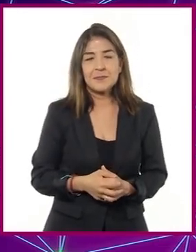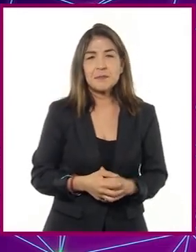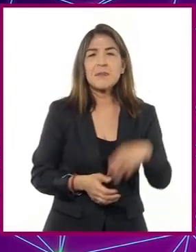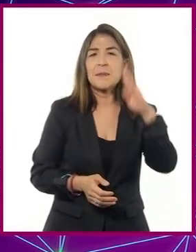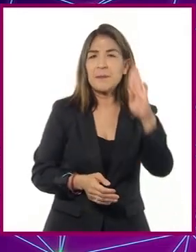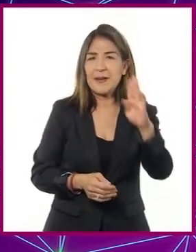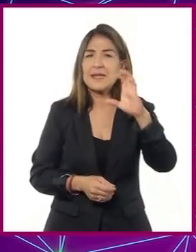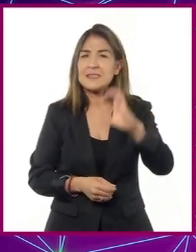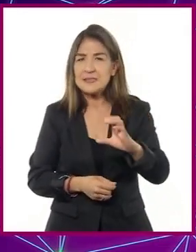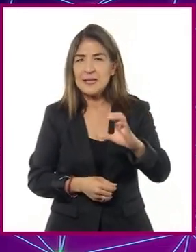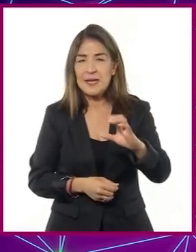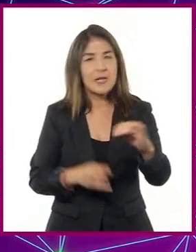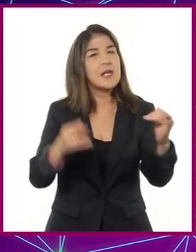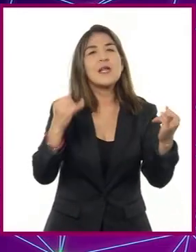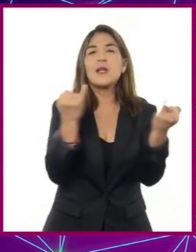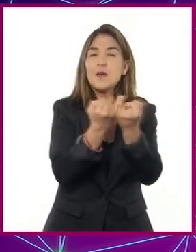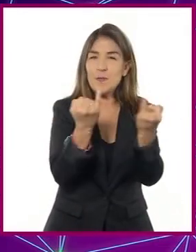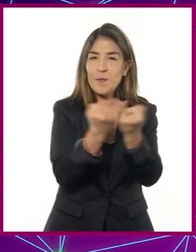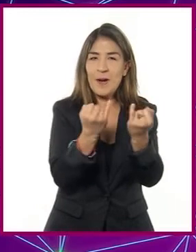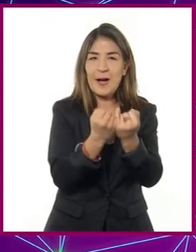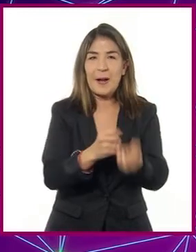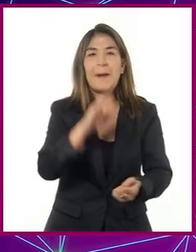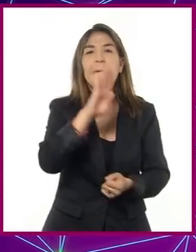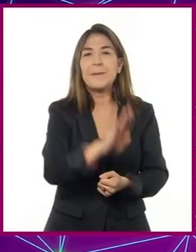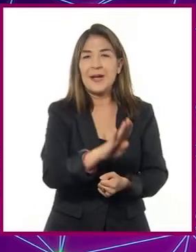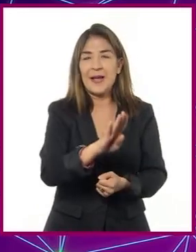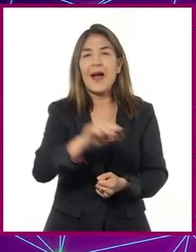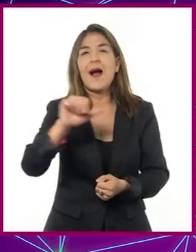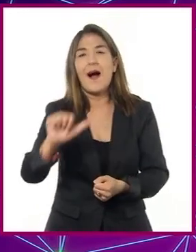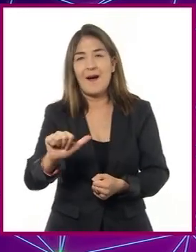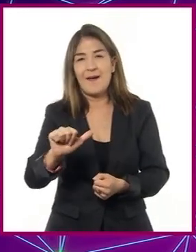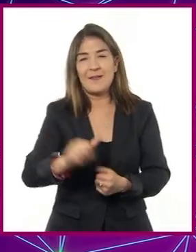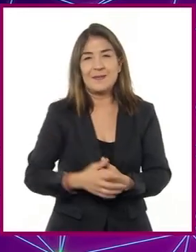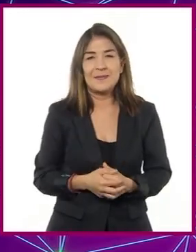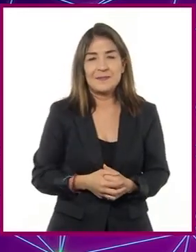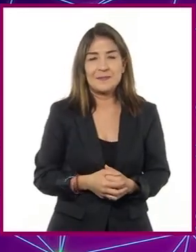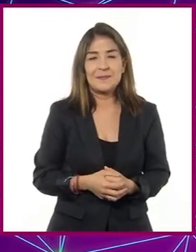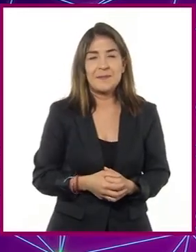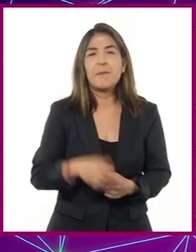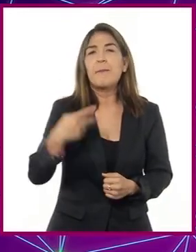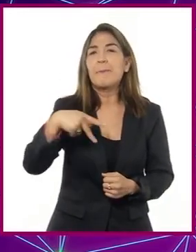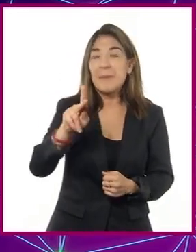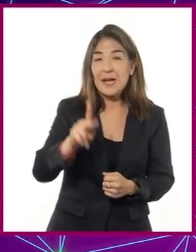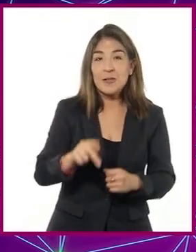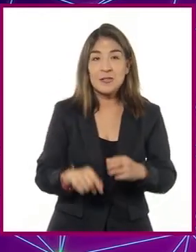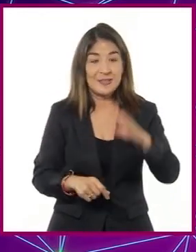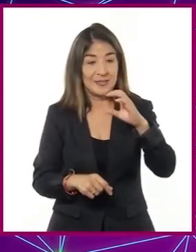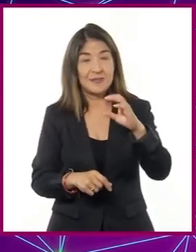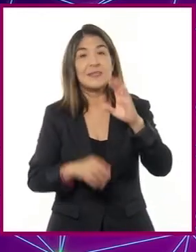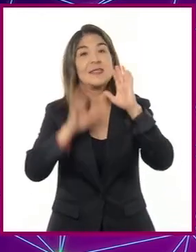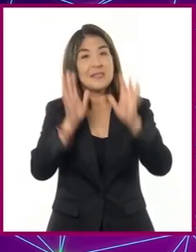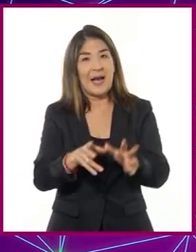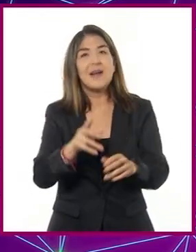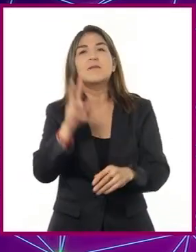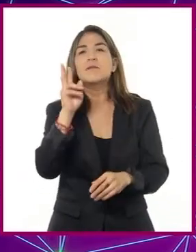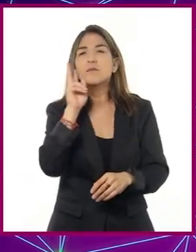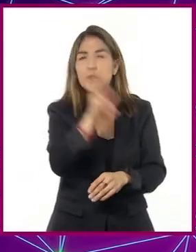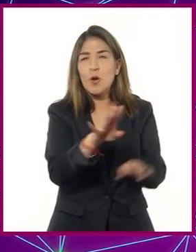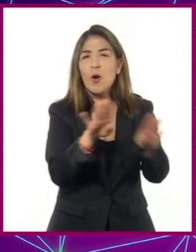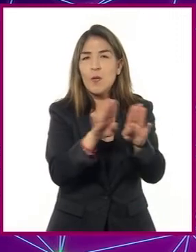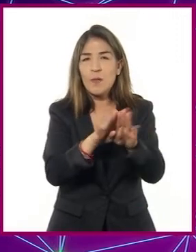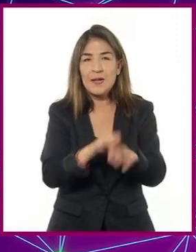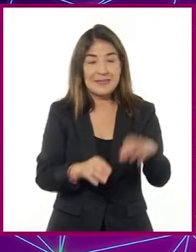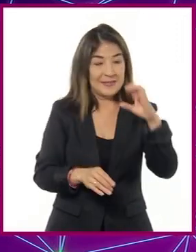BC es igual a BA, pero se ha demostrado que